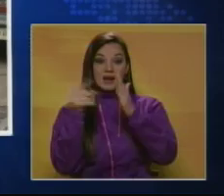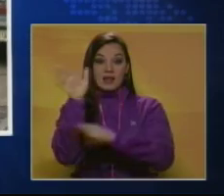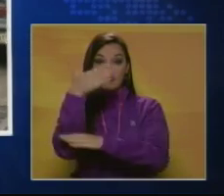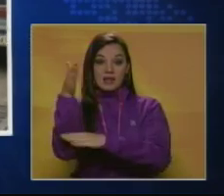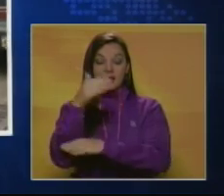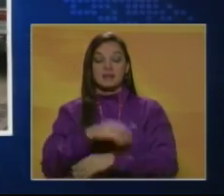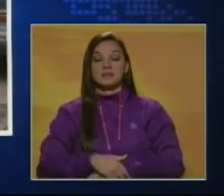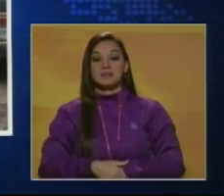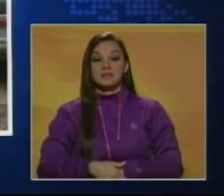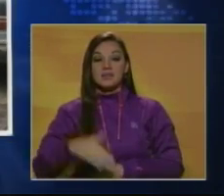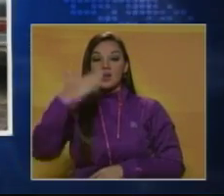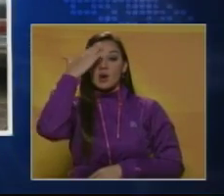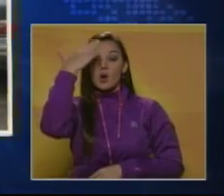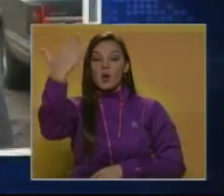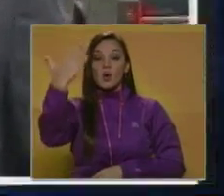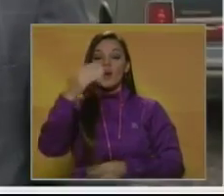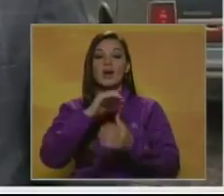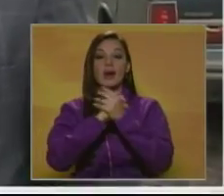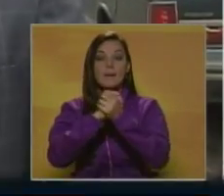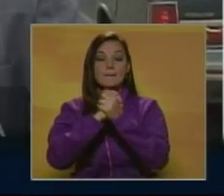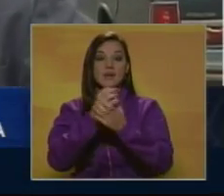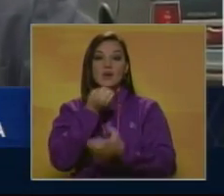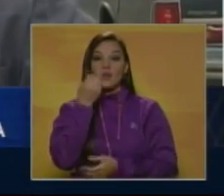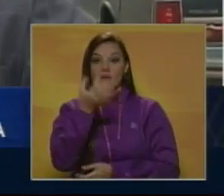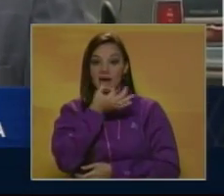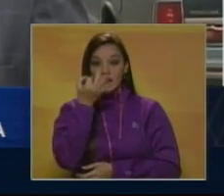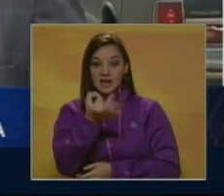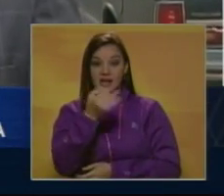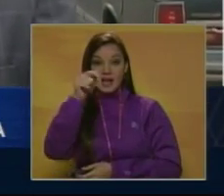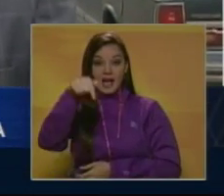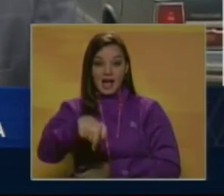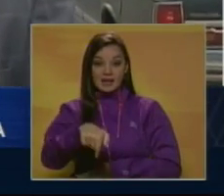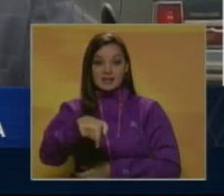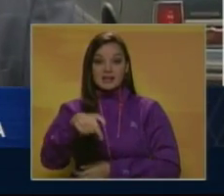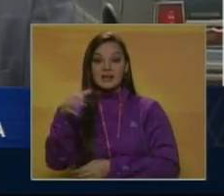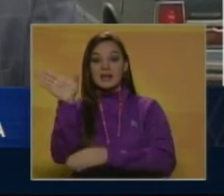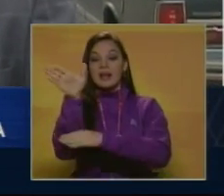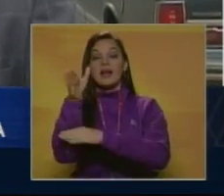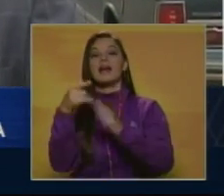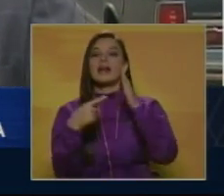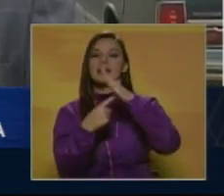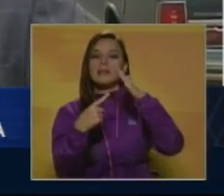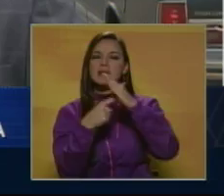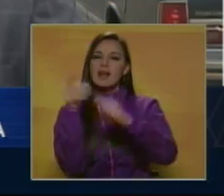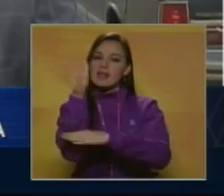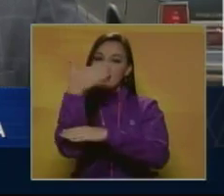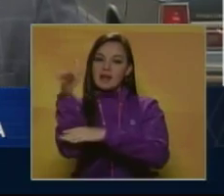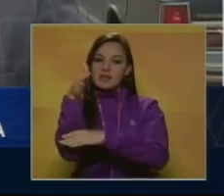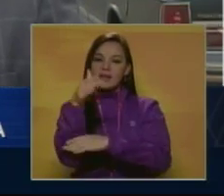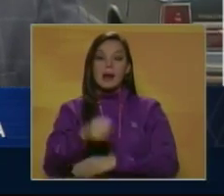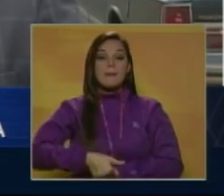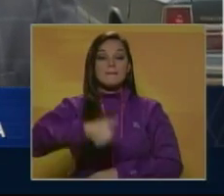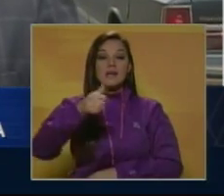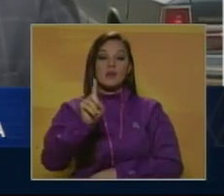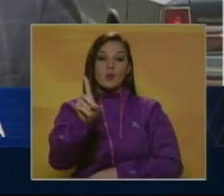Adelante. Hola, muchísimas gracias, amigos. Buenas tardes. Aquí en La Bandera la información que se maneja es que más de